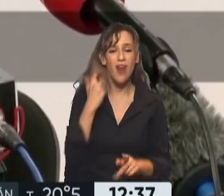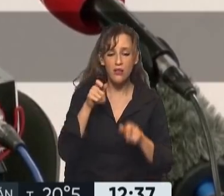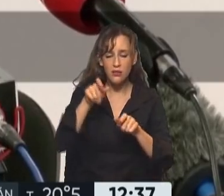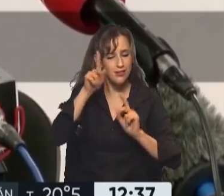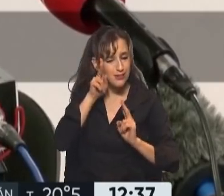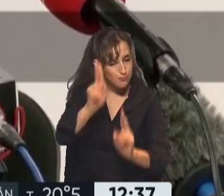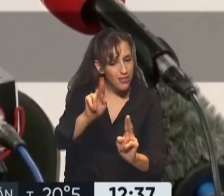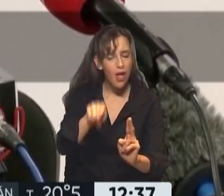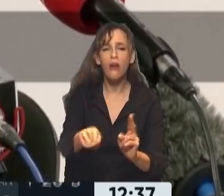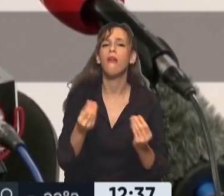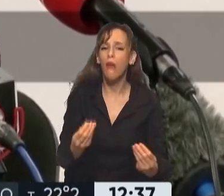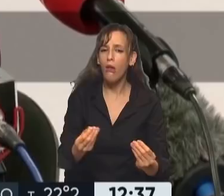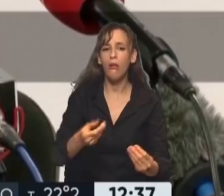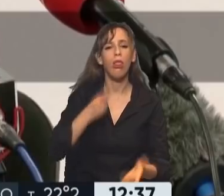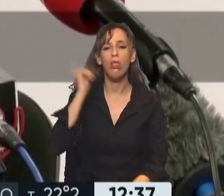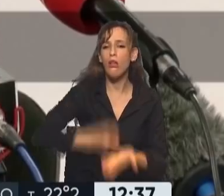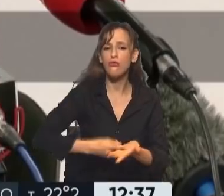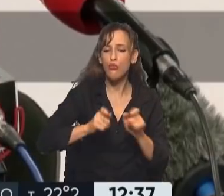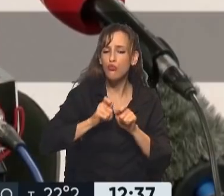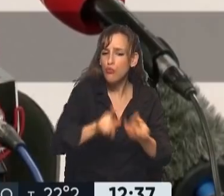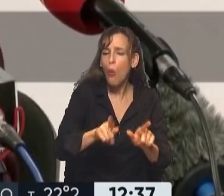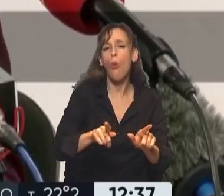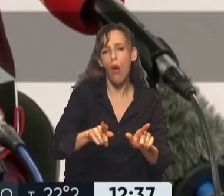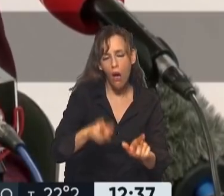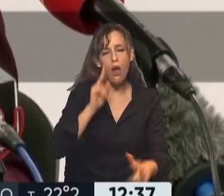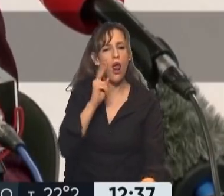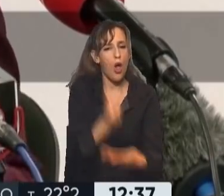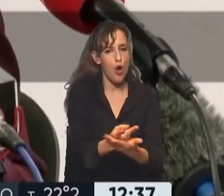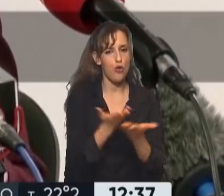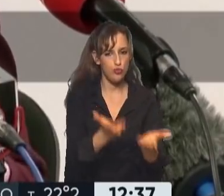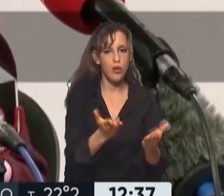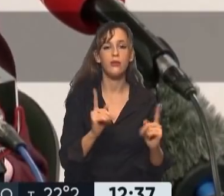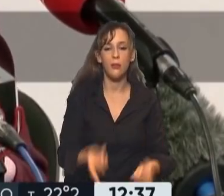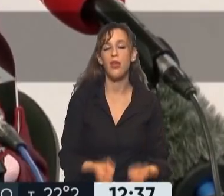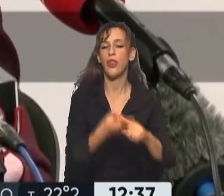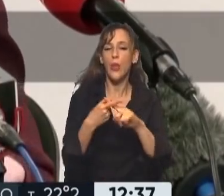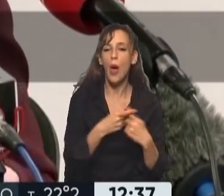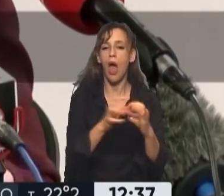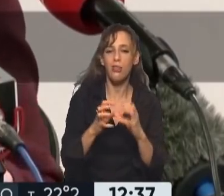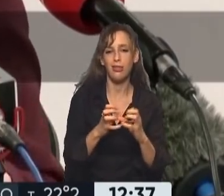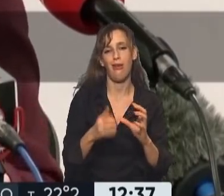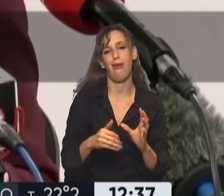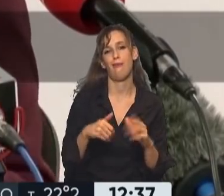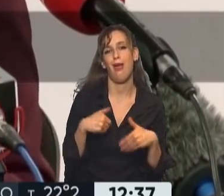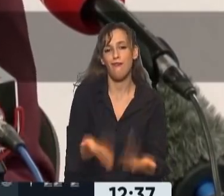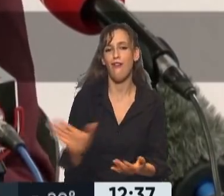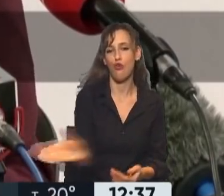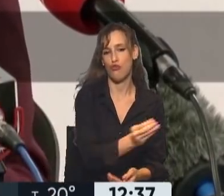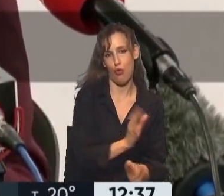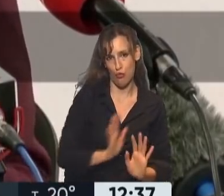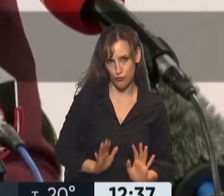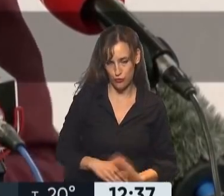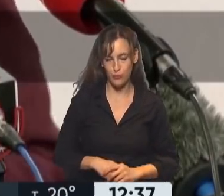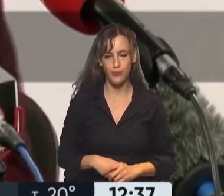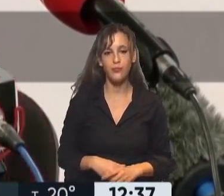décisions. C'est ouvrir le débat démocratique et non pas le cadenasser au profit de quelques-uns. J'entends être